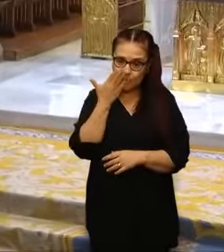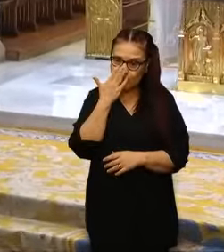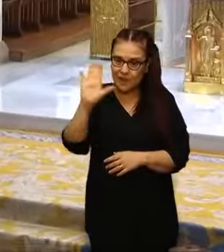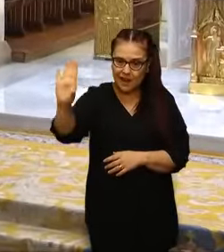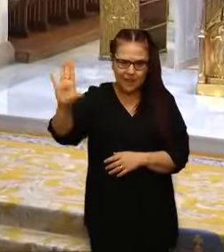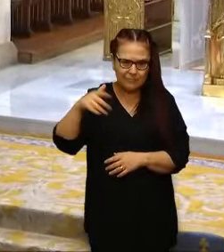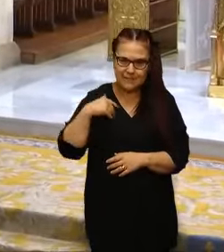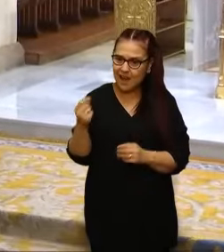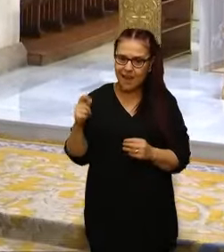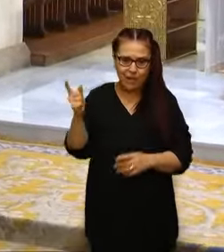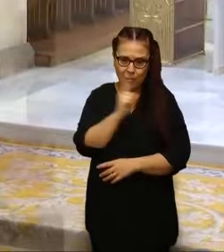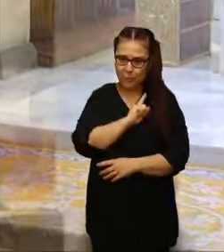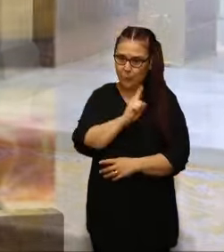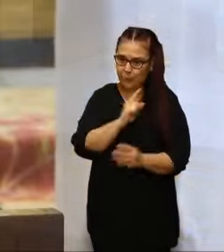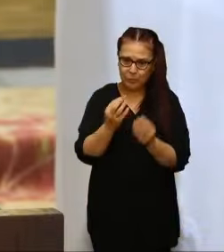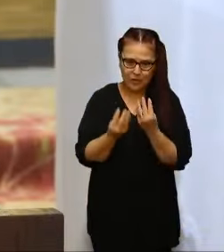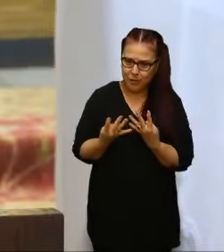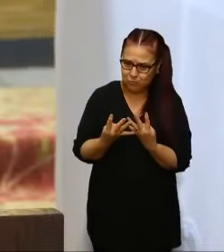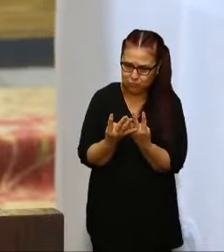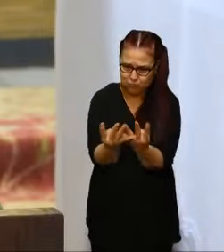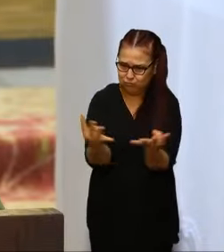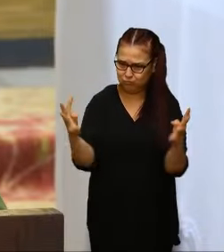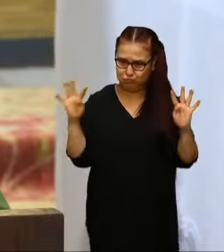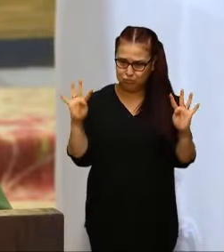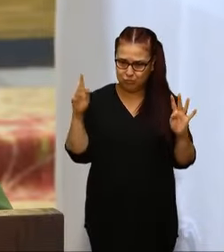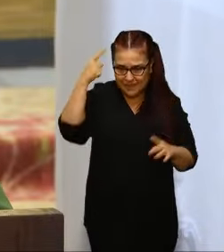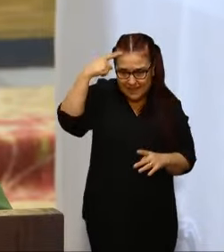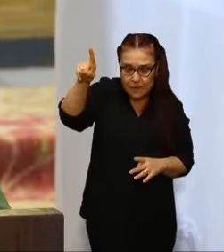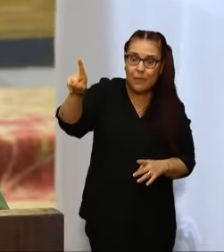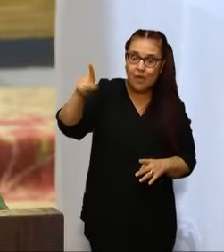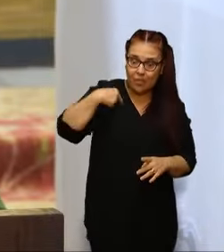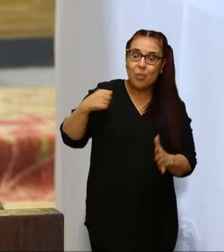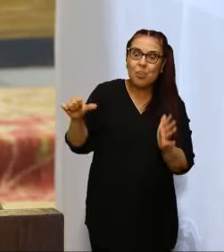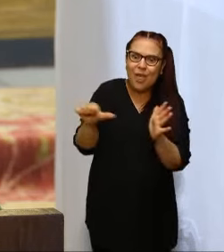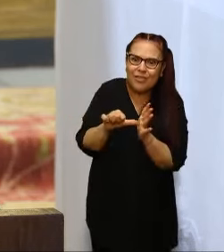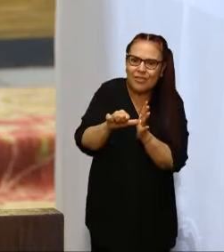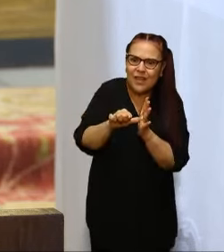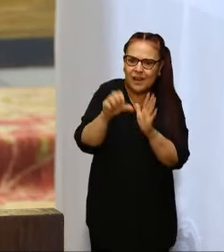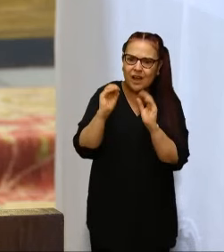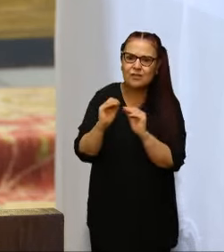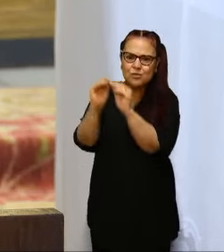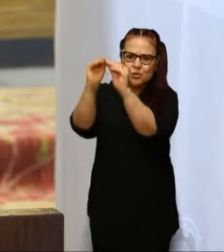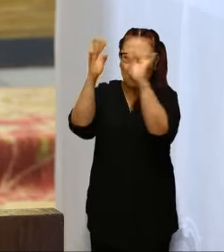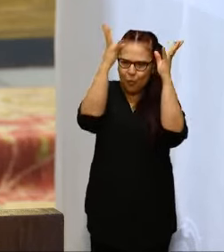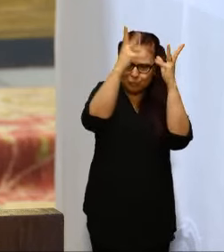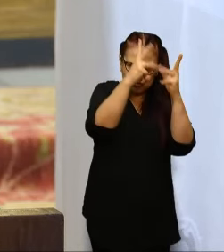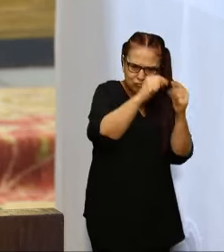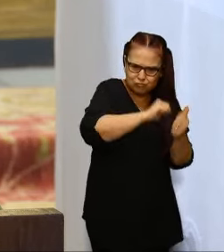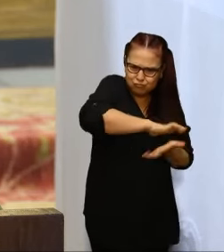por ejércitos, sabed que entonces está cerca su destrucción.